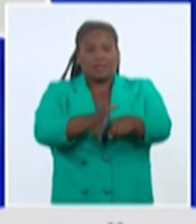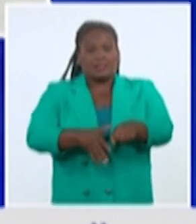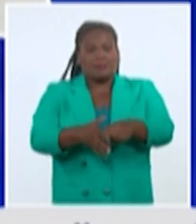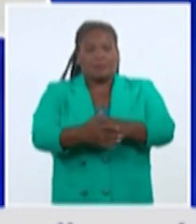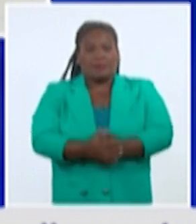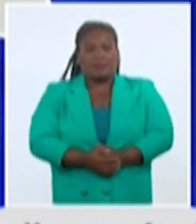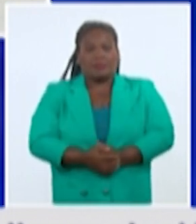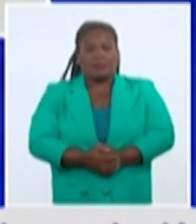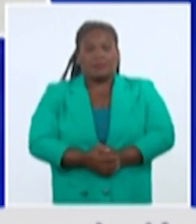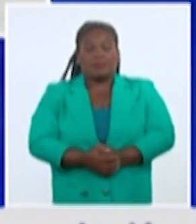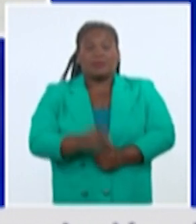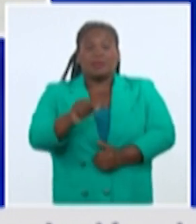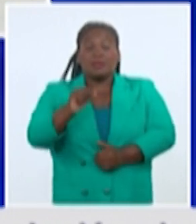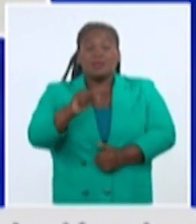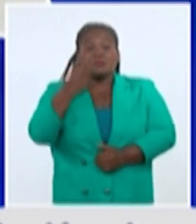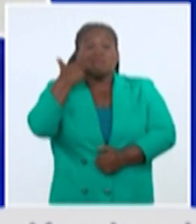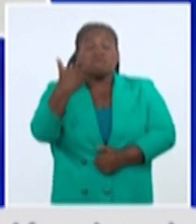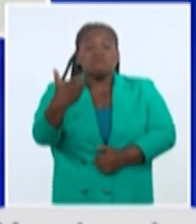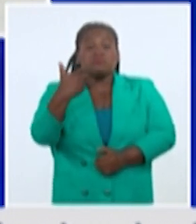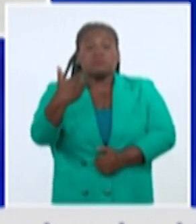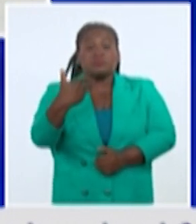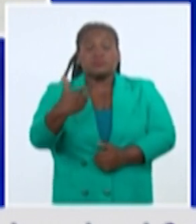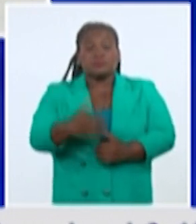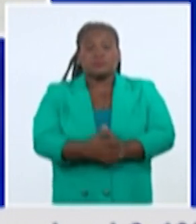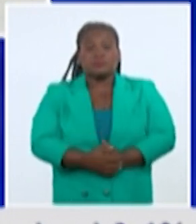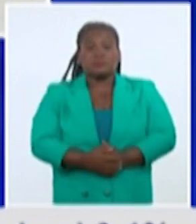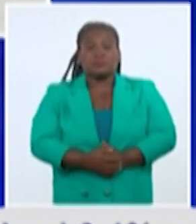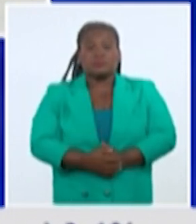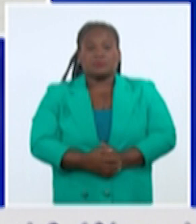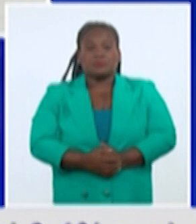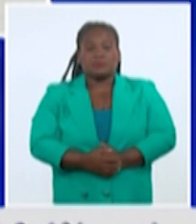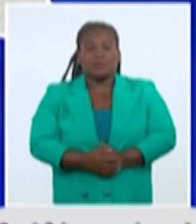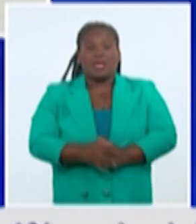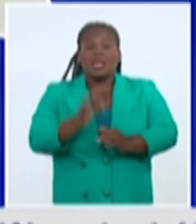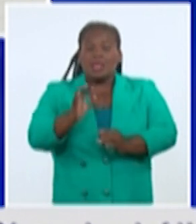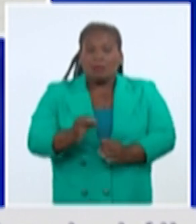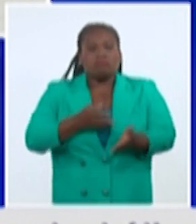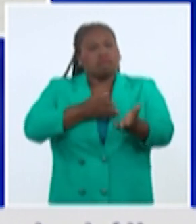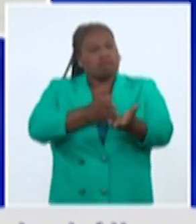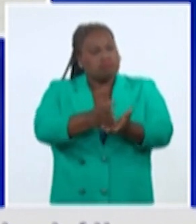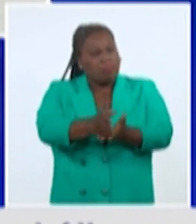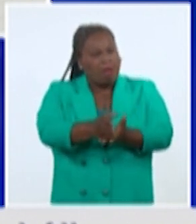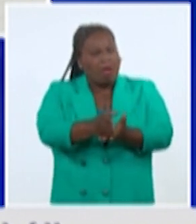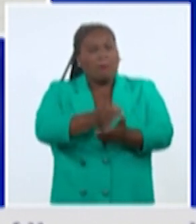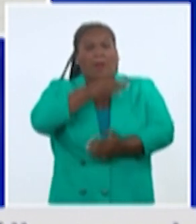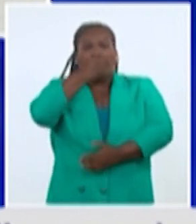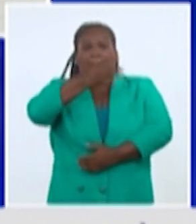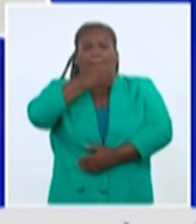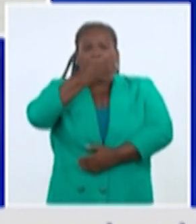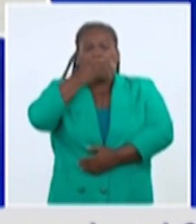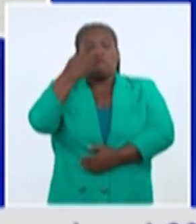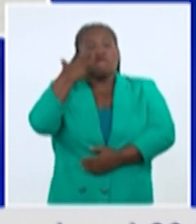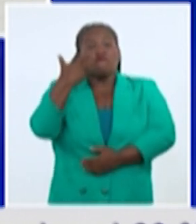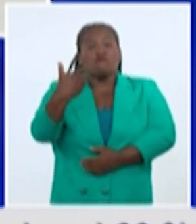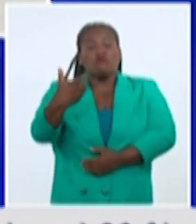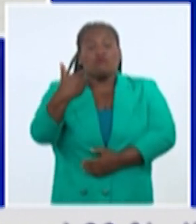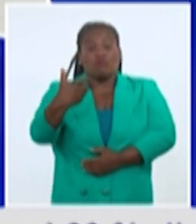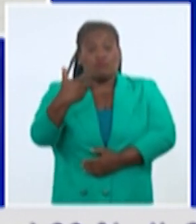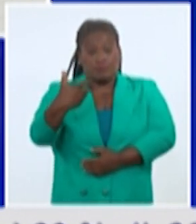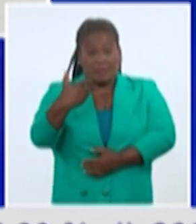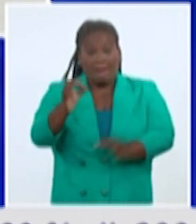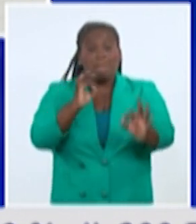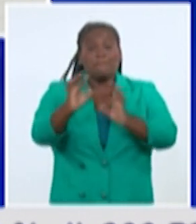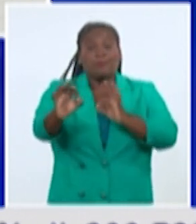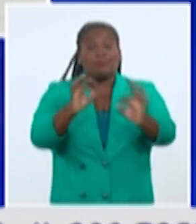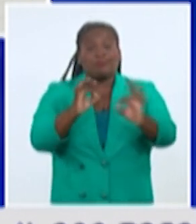Esto es un aspecto en que en todos los espacios continuamos insistiendo, que es fundamental en relación a la protección. Esto es